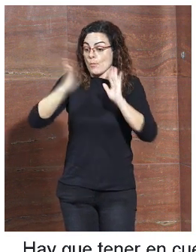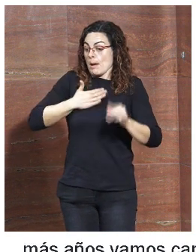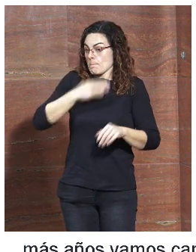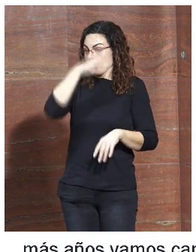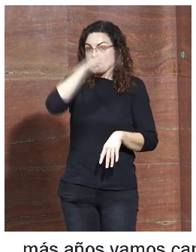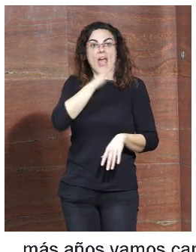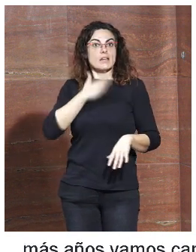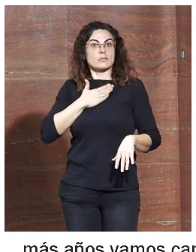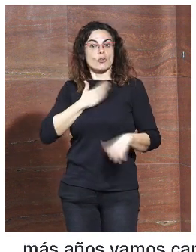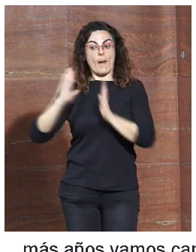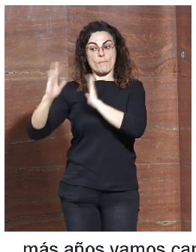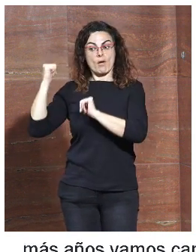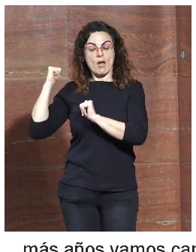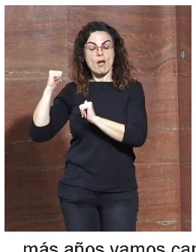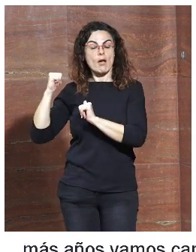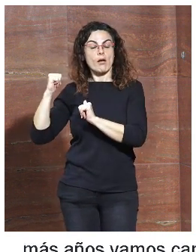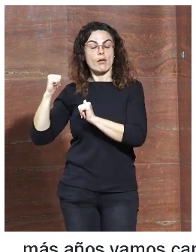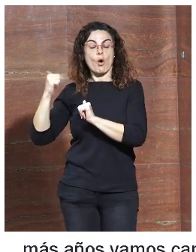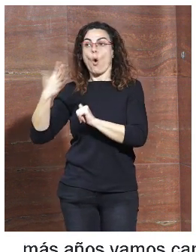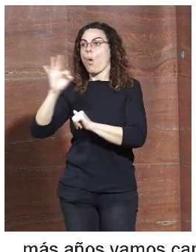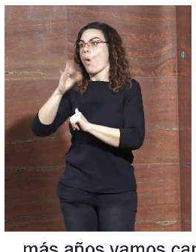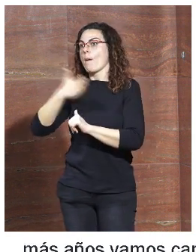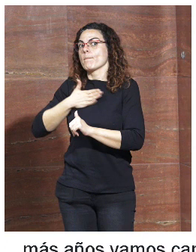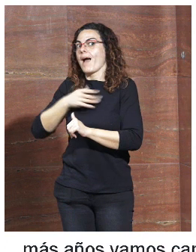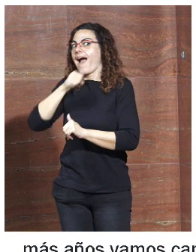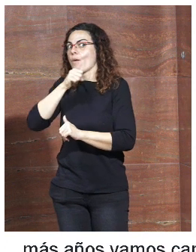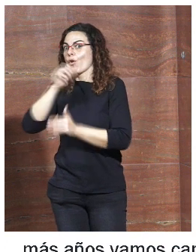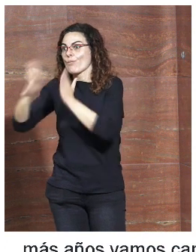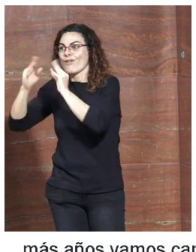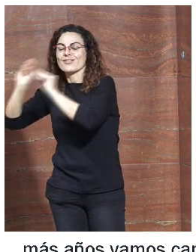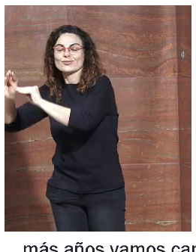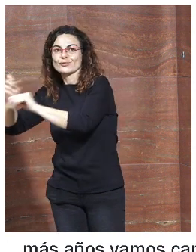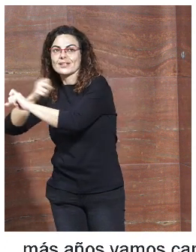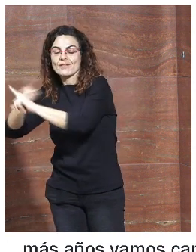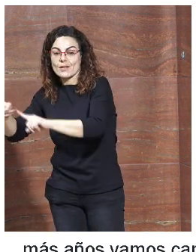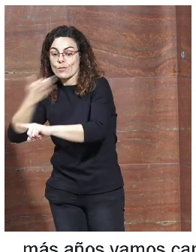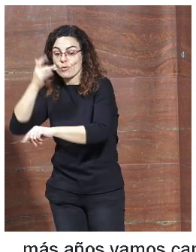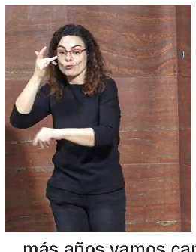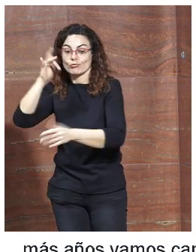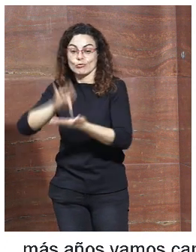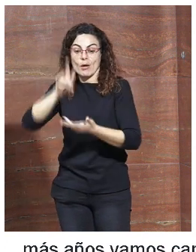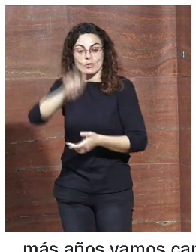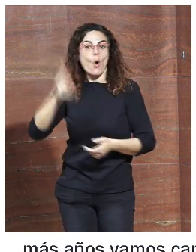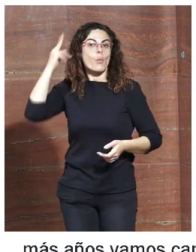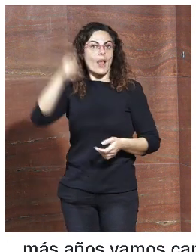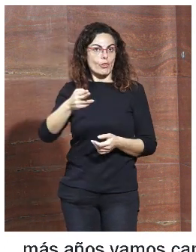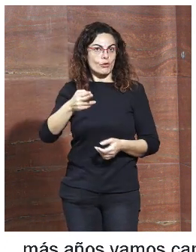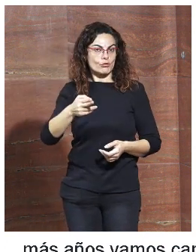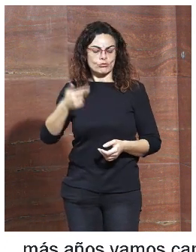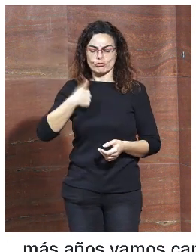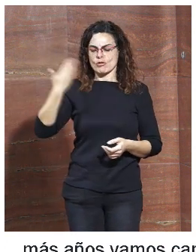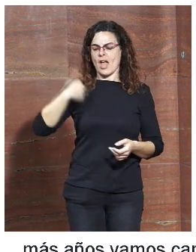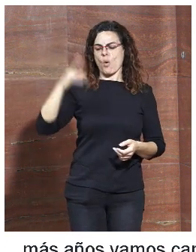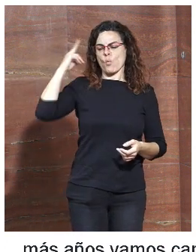por ejemplo, y por supuesto no en la de mis abuelos. Cuando una persona se jubila, yo ya llevo más de 10